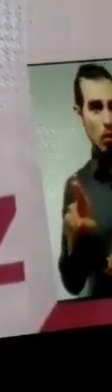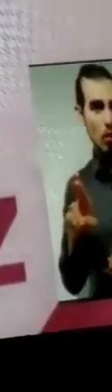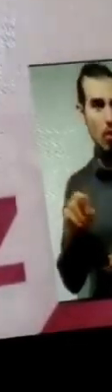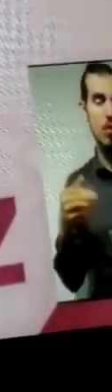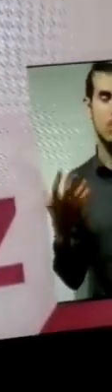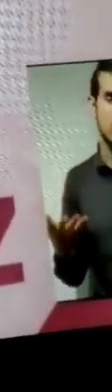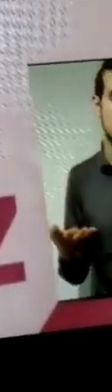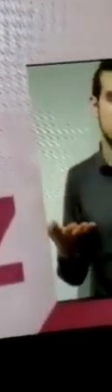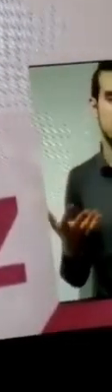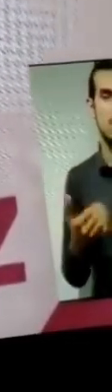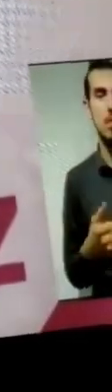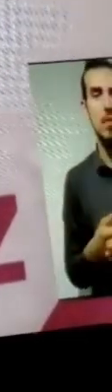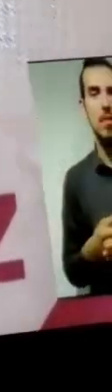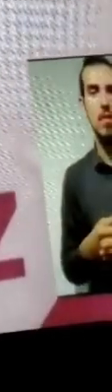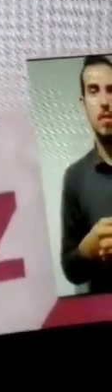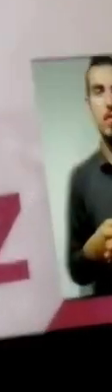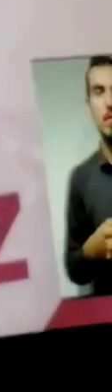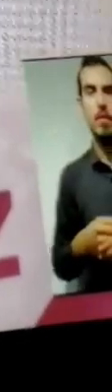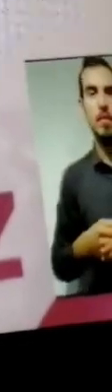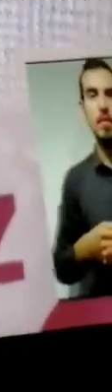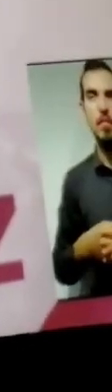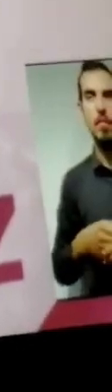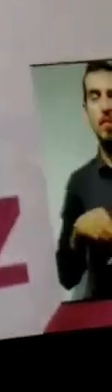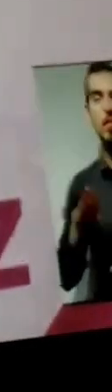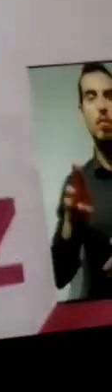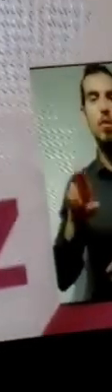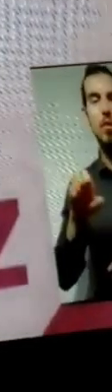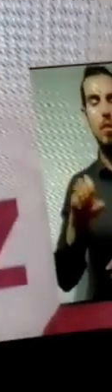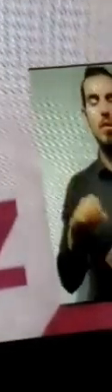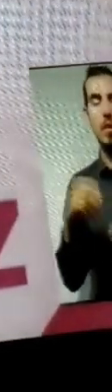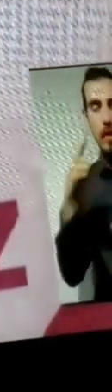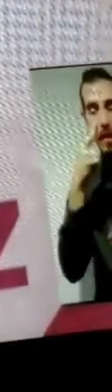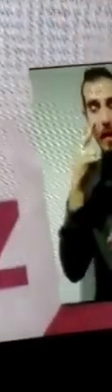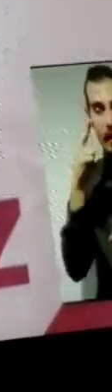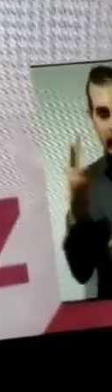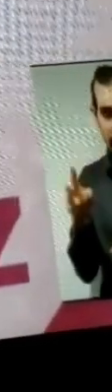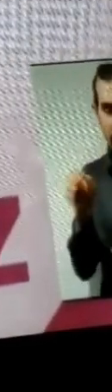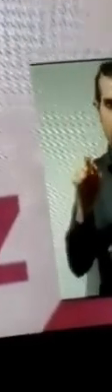Bueno, hay una buena lista, bastantes calles.